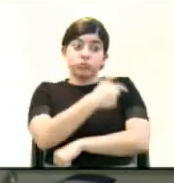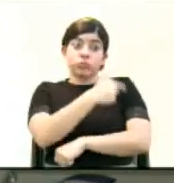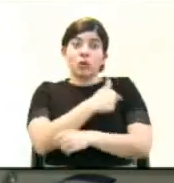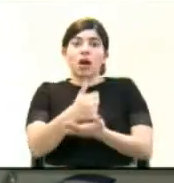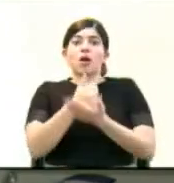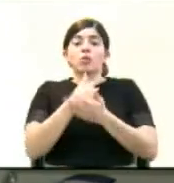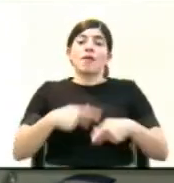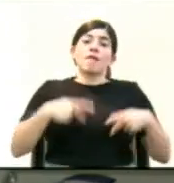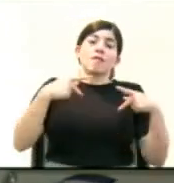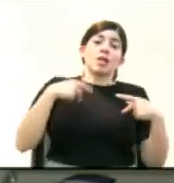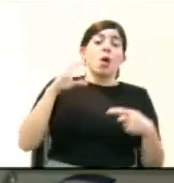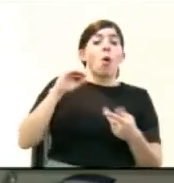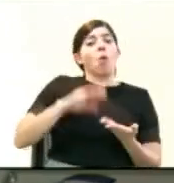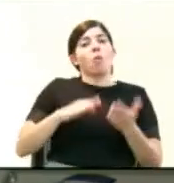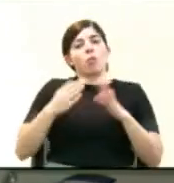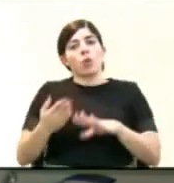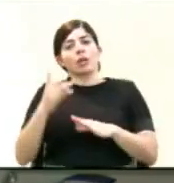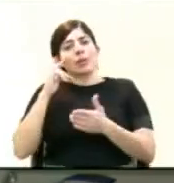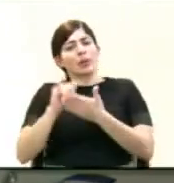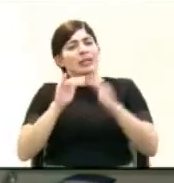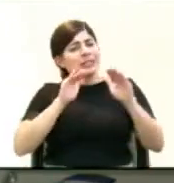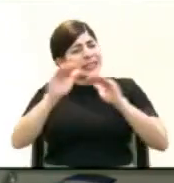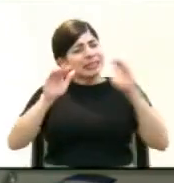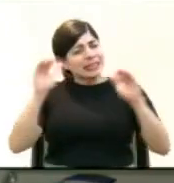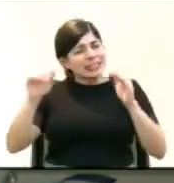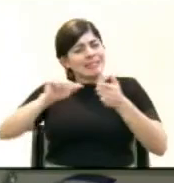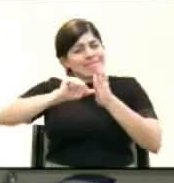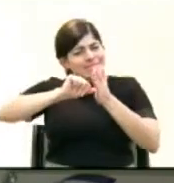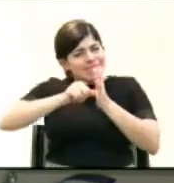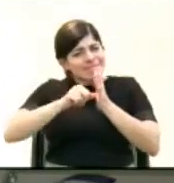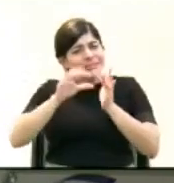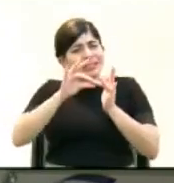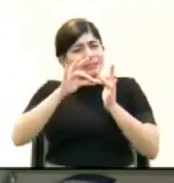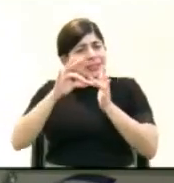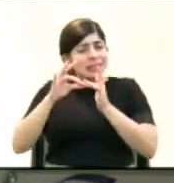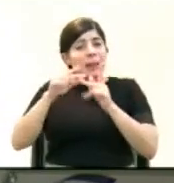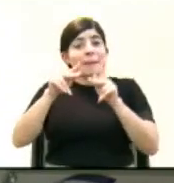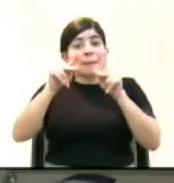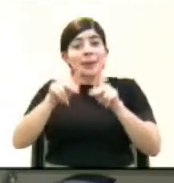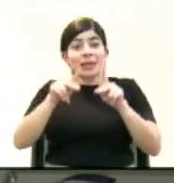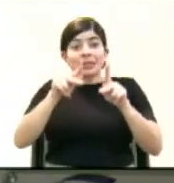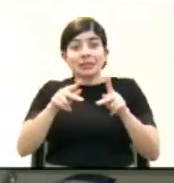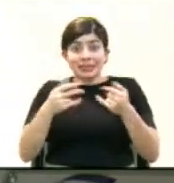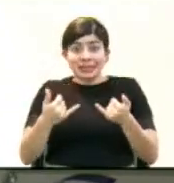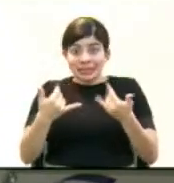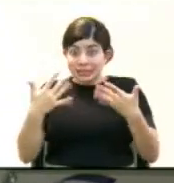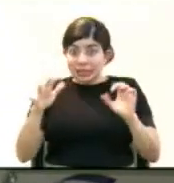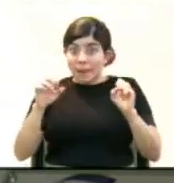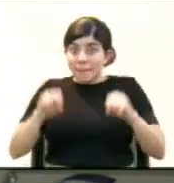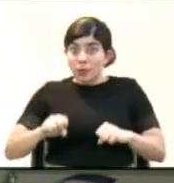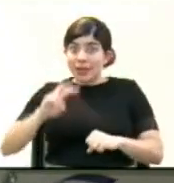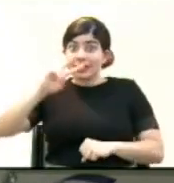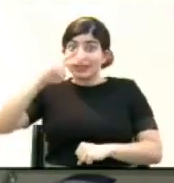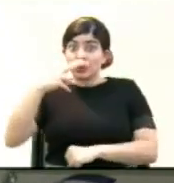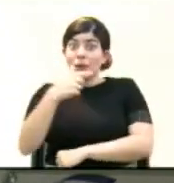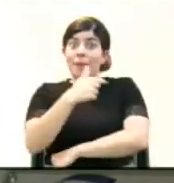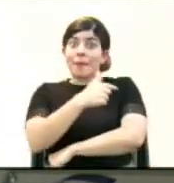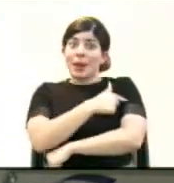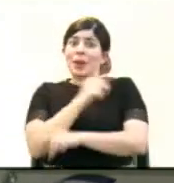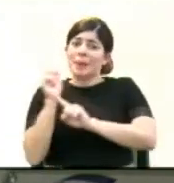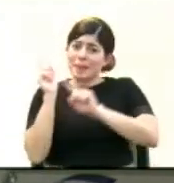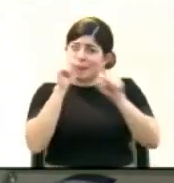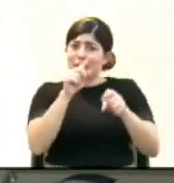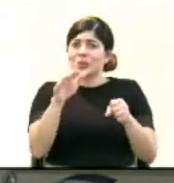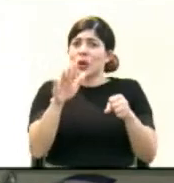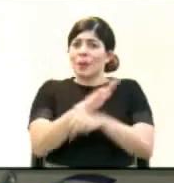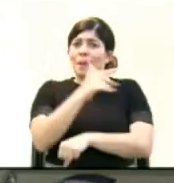y la muerte. Se quiere hacer un llamado muy enfático y muy especial a que las personas que ya pueden vacunarse con su segunda dosis completen